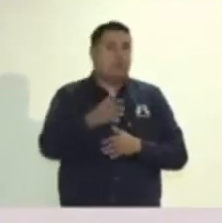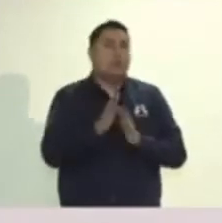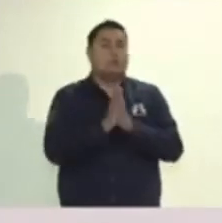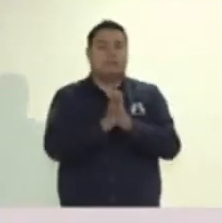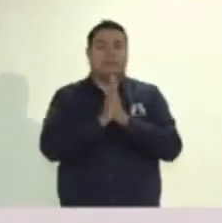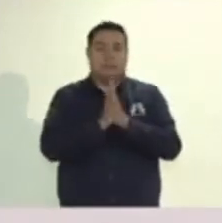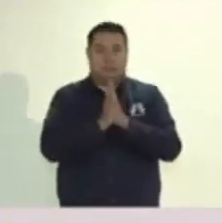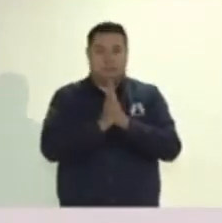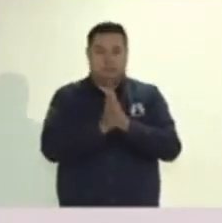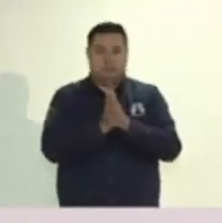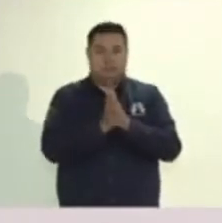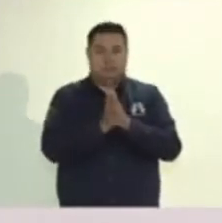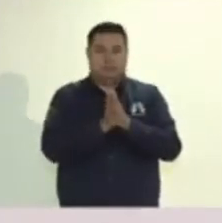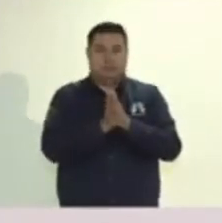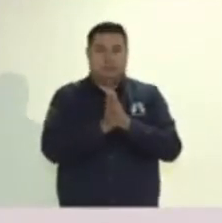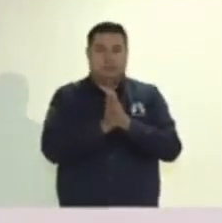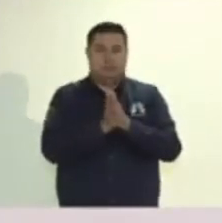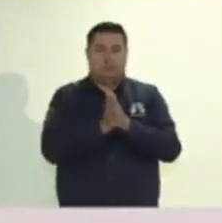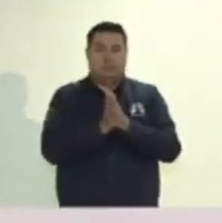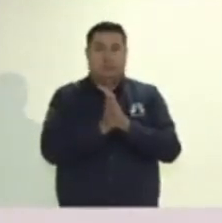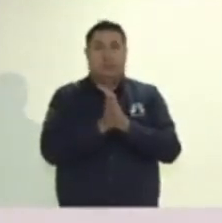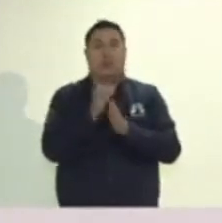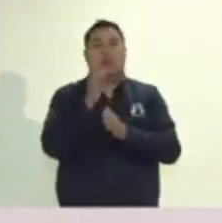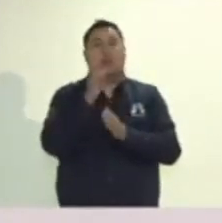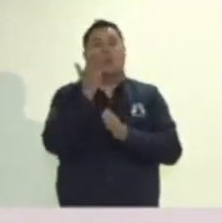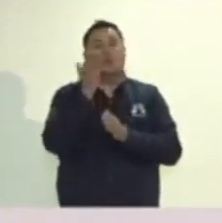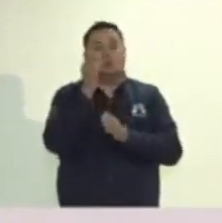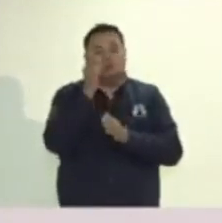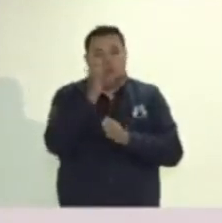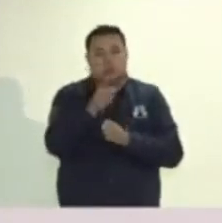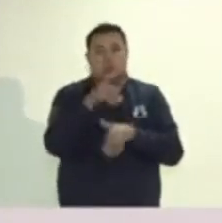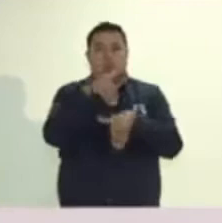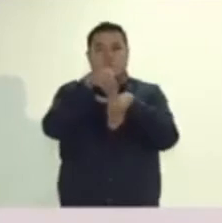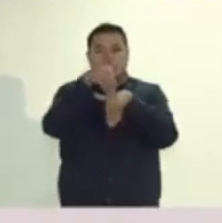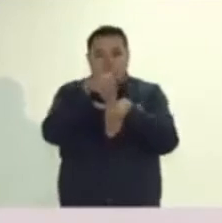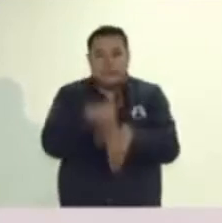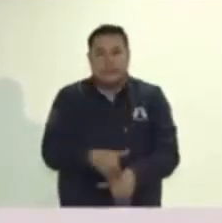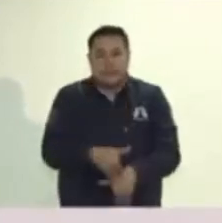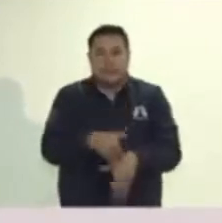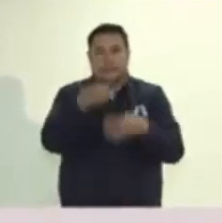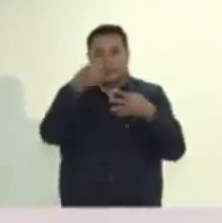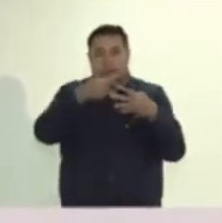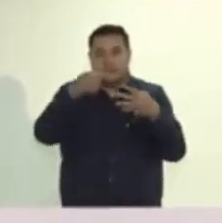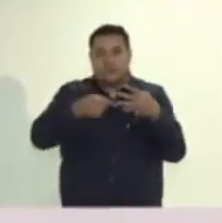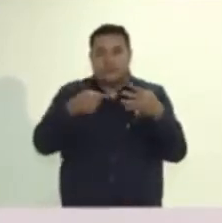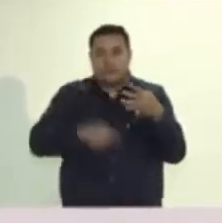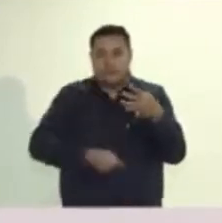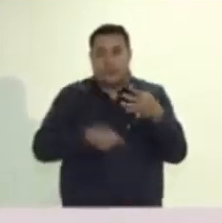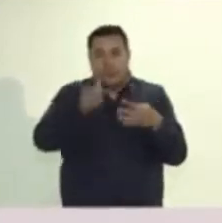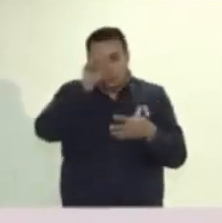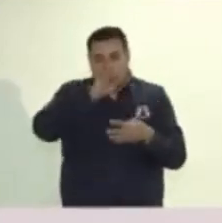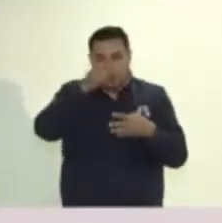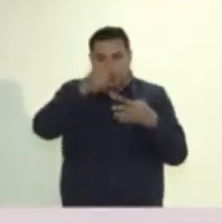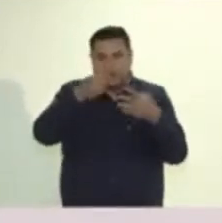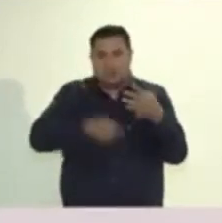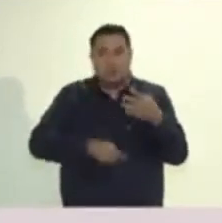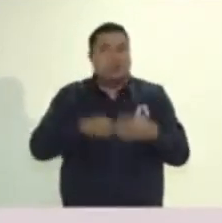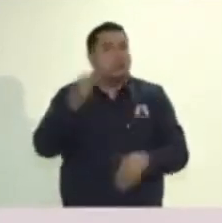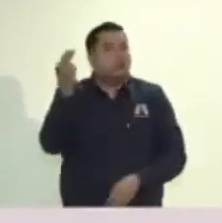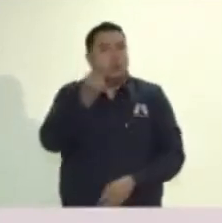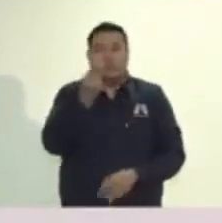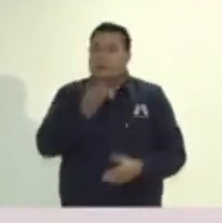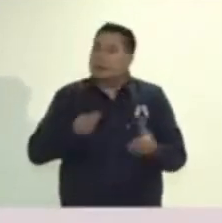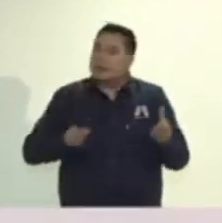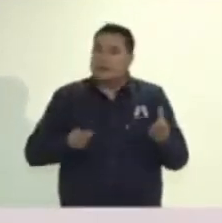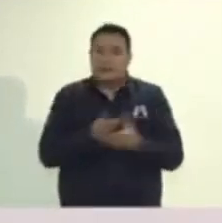Por favor, hagan caso a las instrucciones que estamos dando. Si no es necesario, no salgas